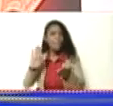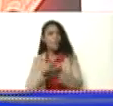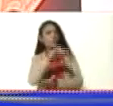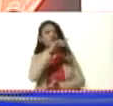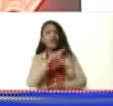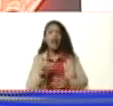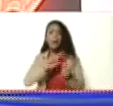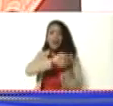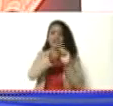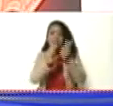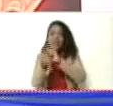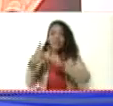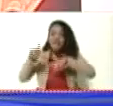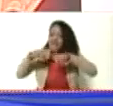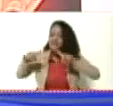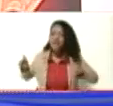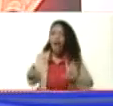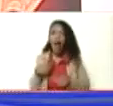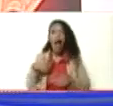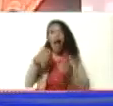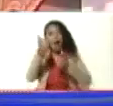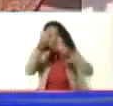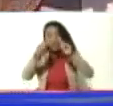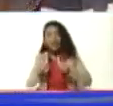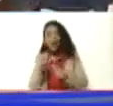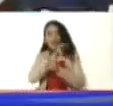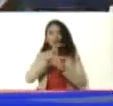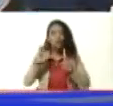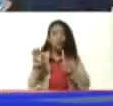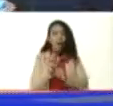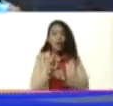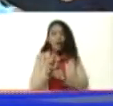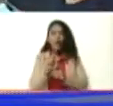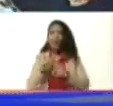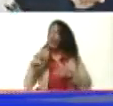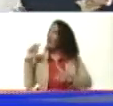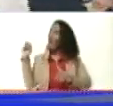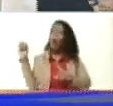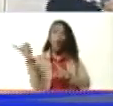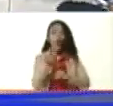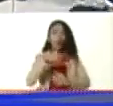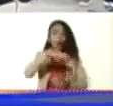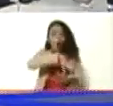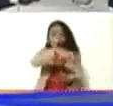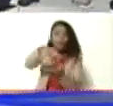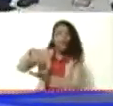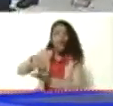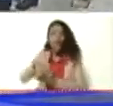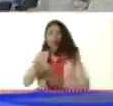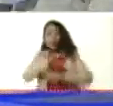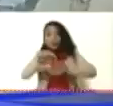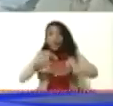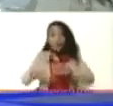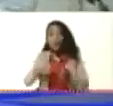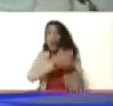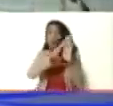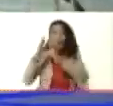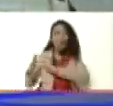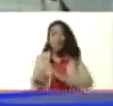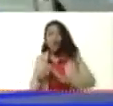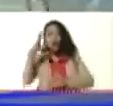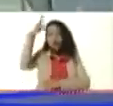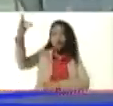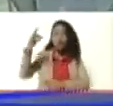más variadas dinámicas artísticas, culturales, en todos los estados, municipios, comunas, consejos comunales